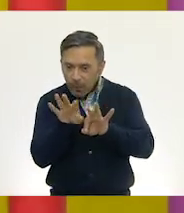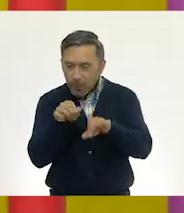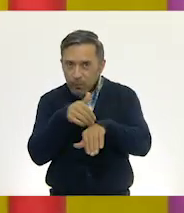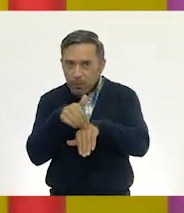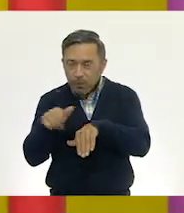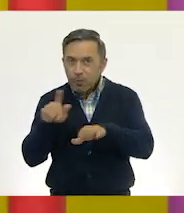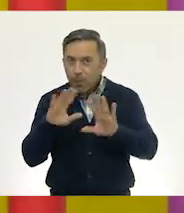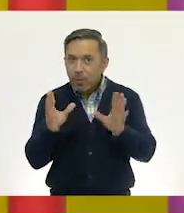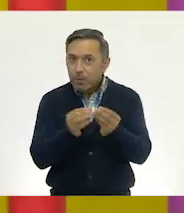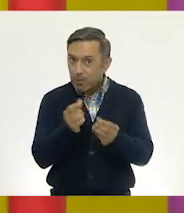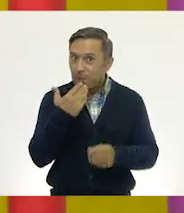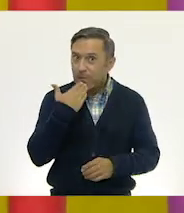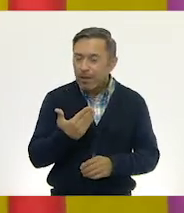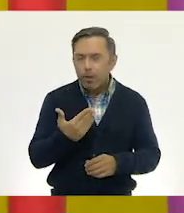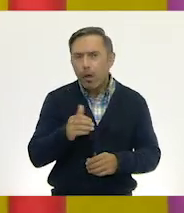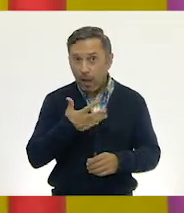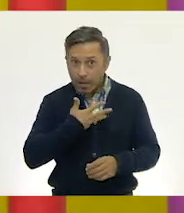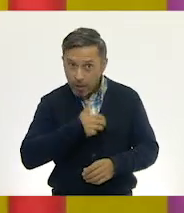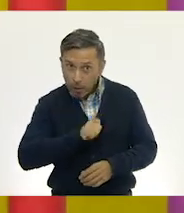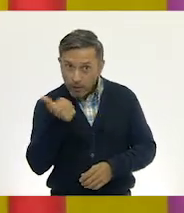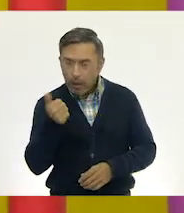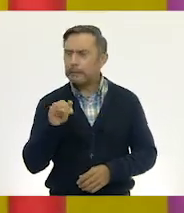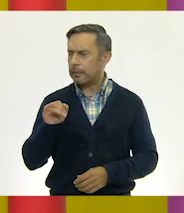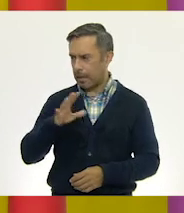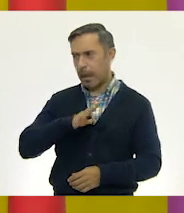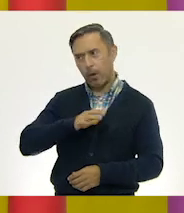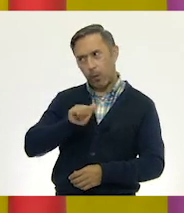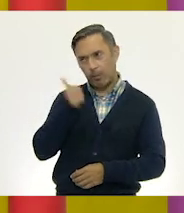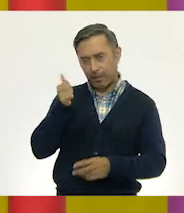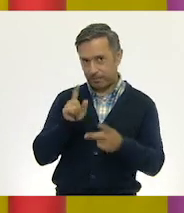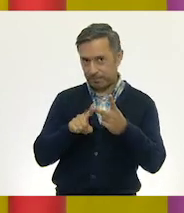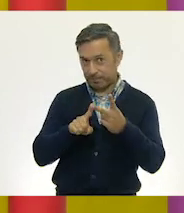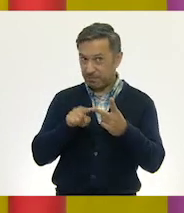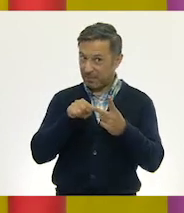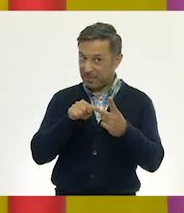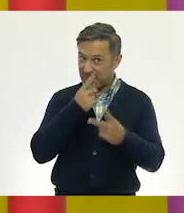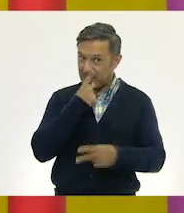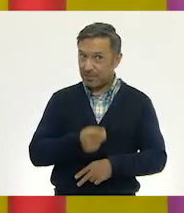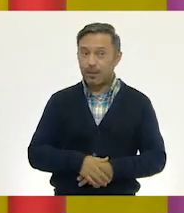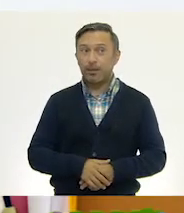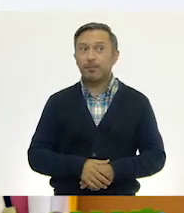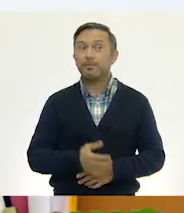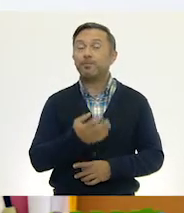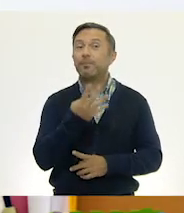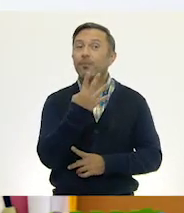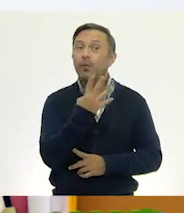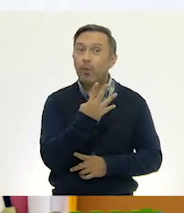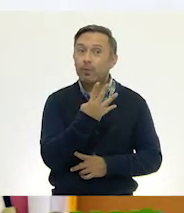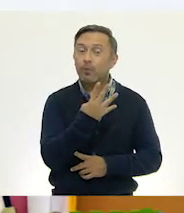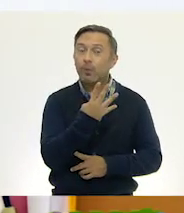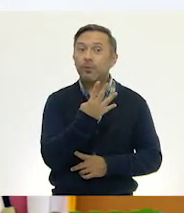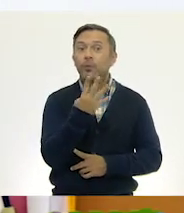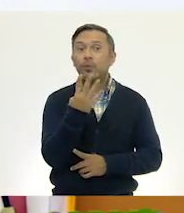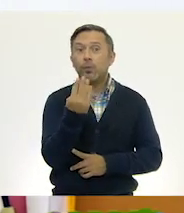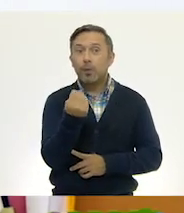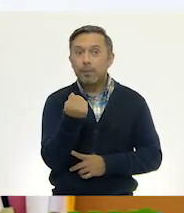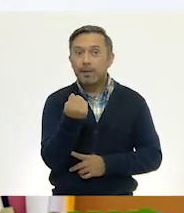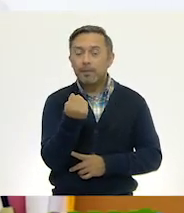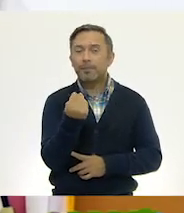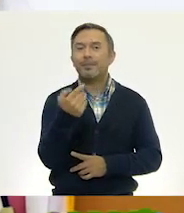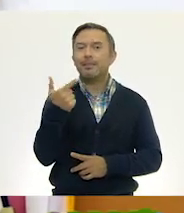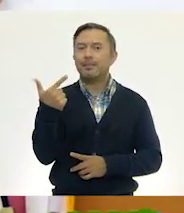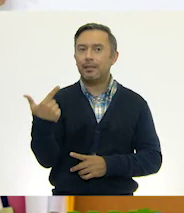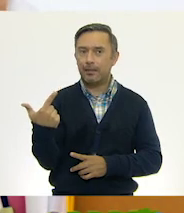sí. Tenemos otra que dice que 4. 4. 9. 9. Y